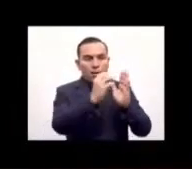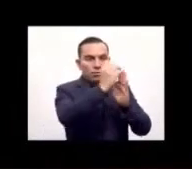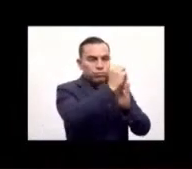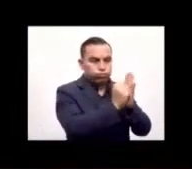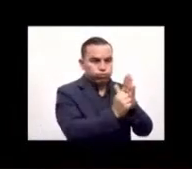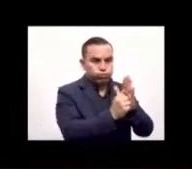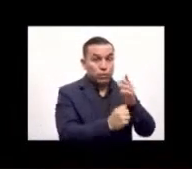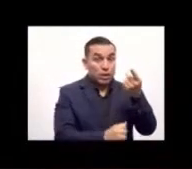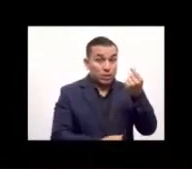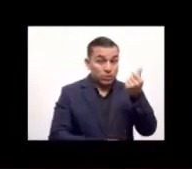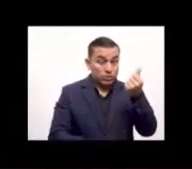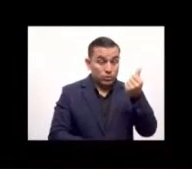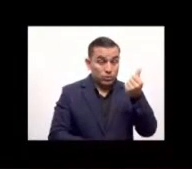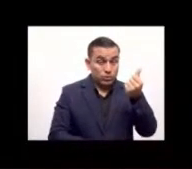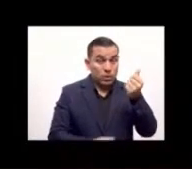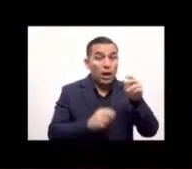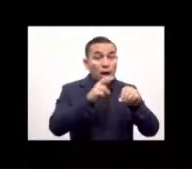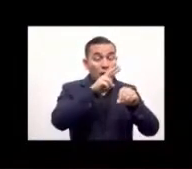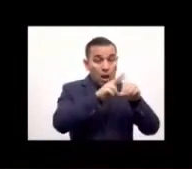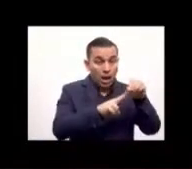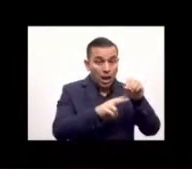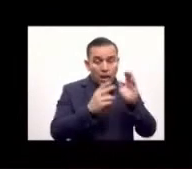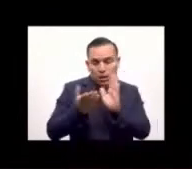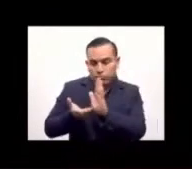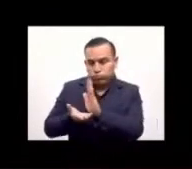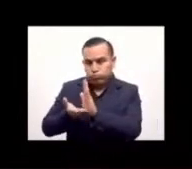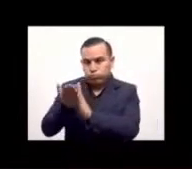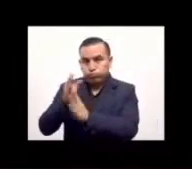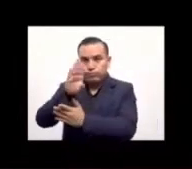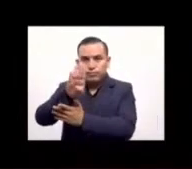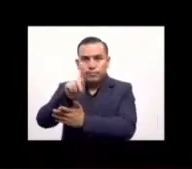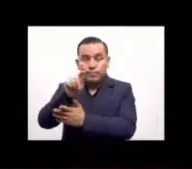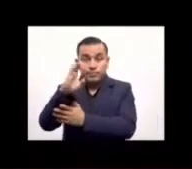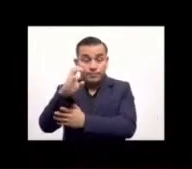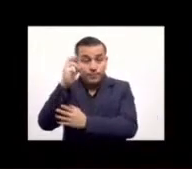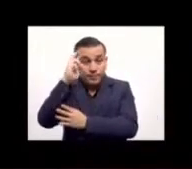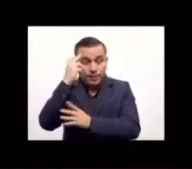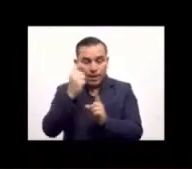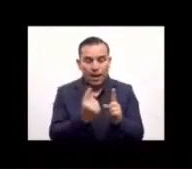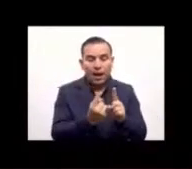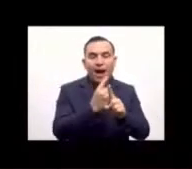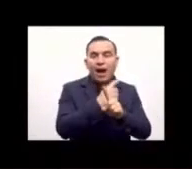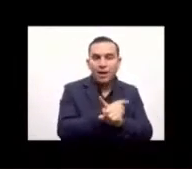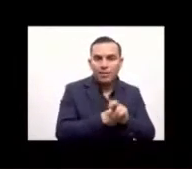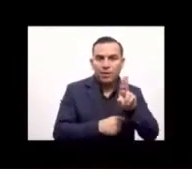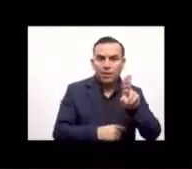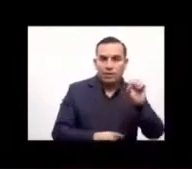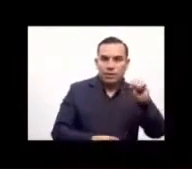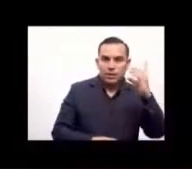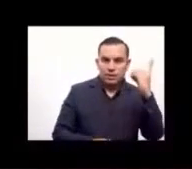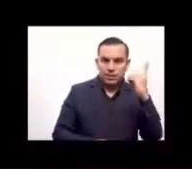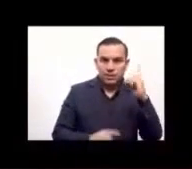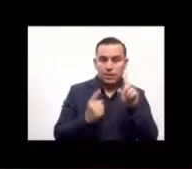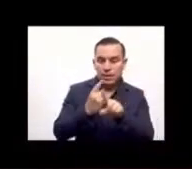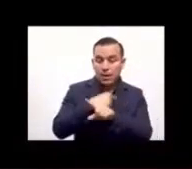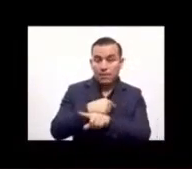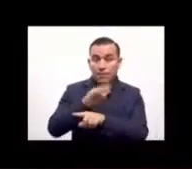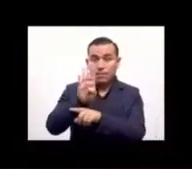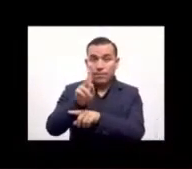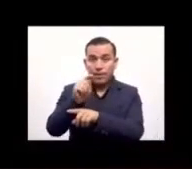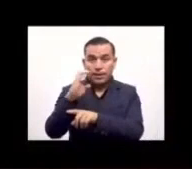Está muy interesante todo lo que está pasando en El Salvador. Uh-huh. Oye, Marco, aprovechando justo lo que dijiste